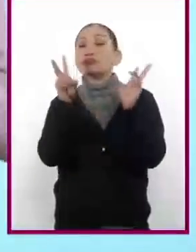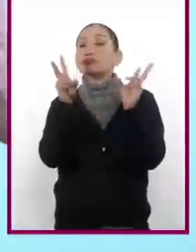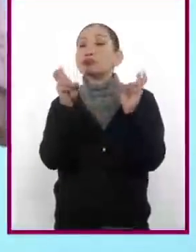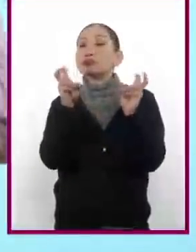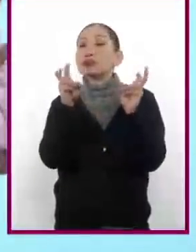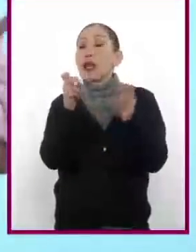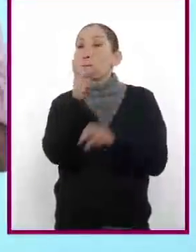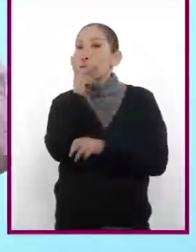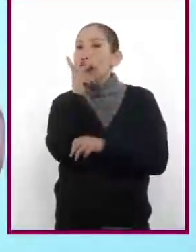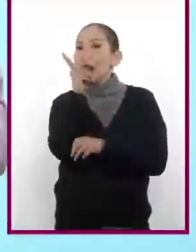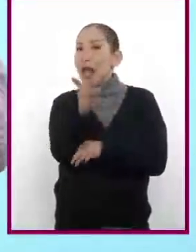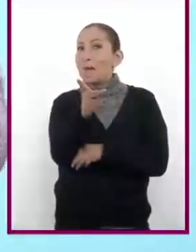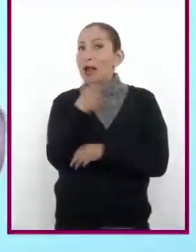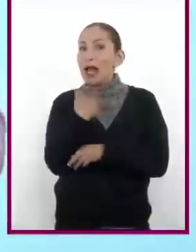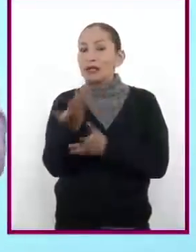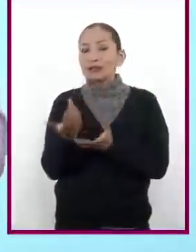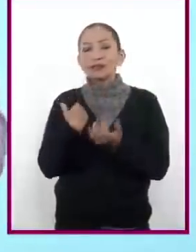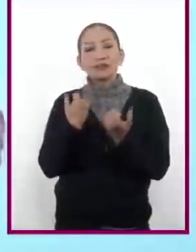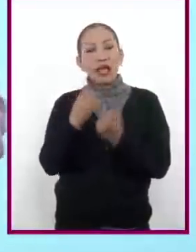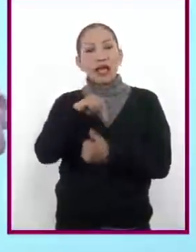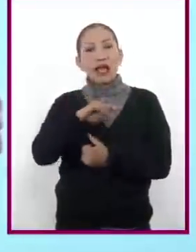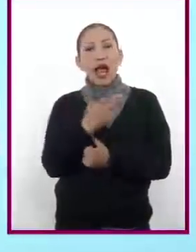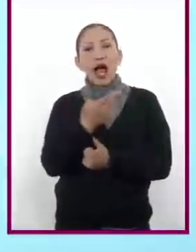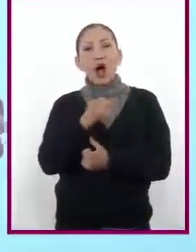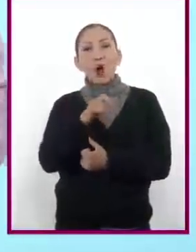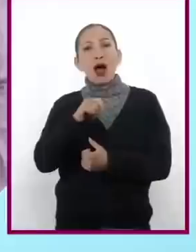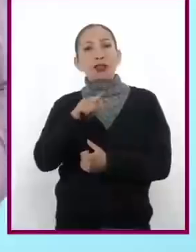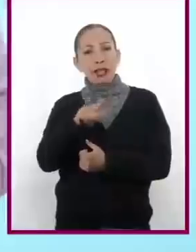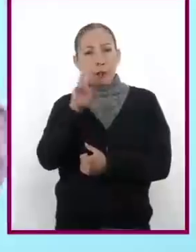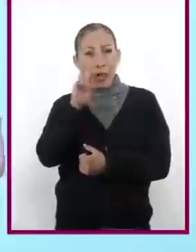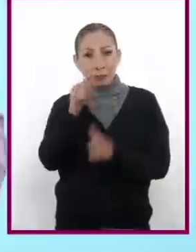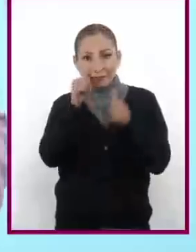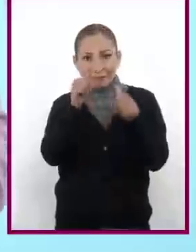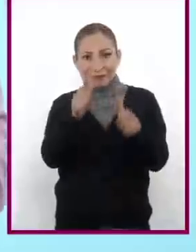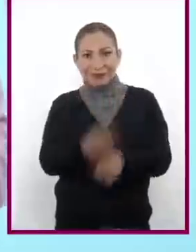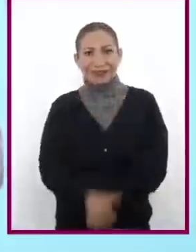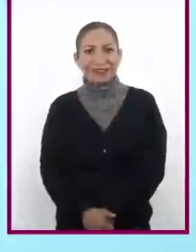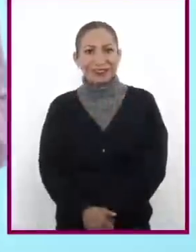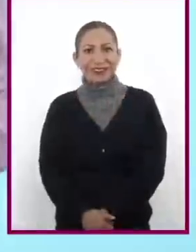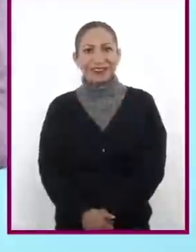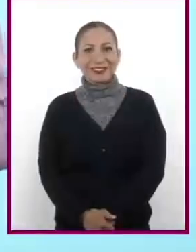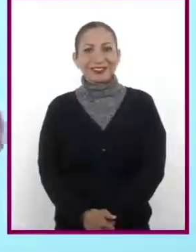titulado Palabras comunes del náhuatl. Veámoslo con atención.